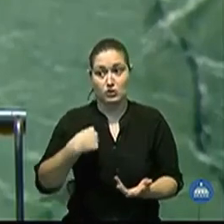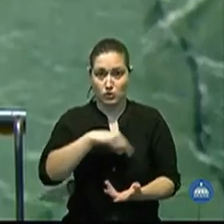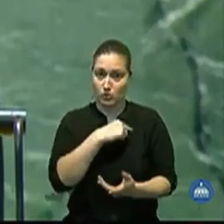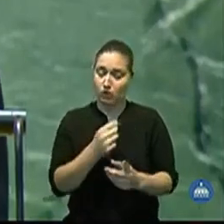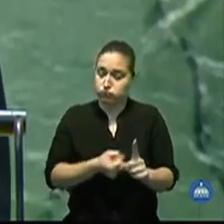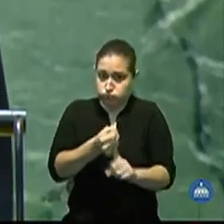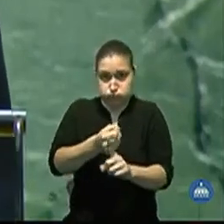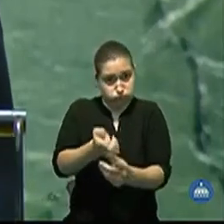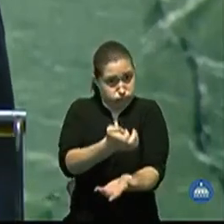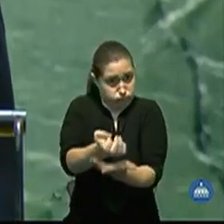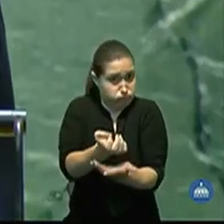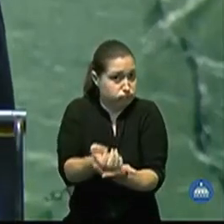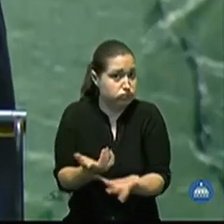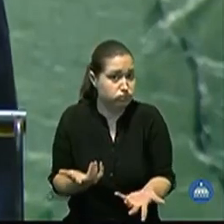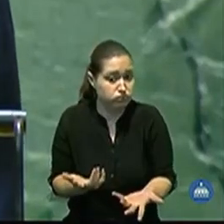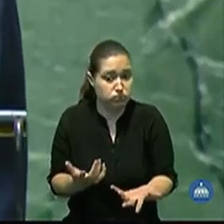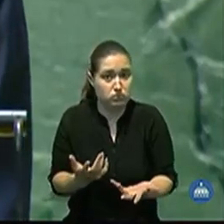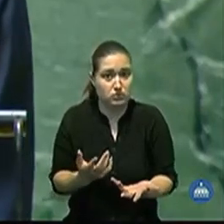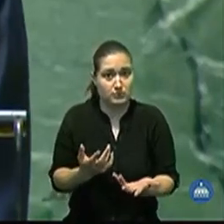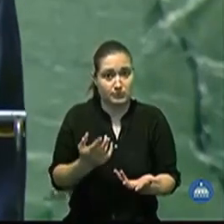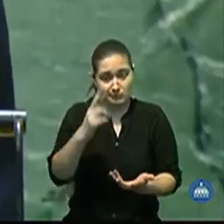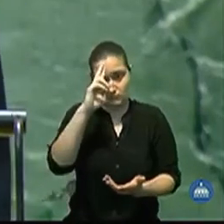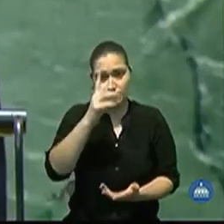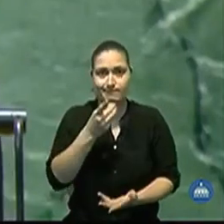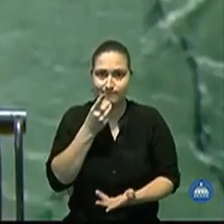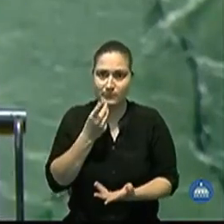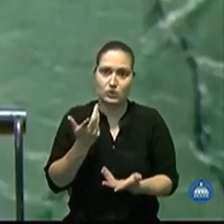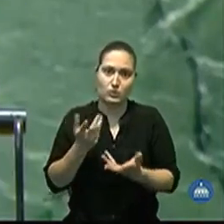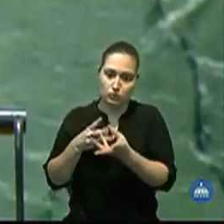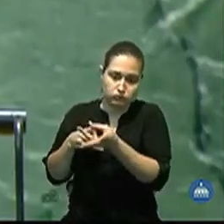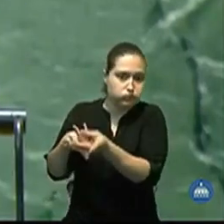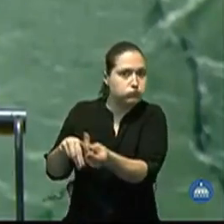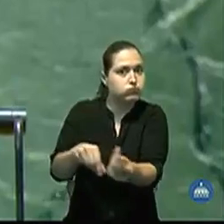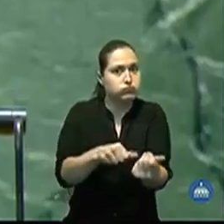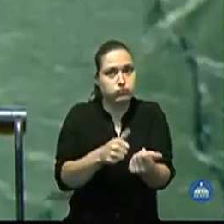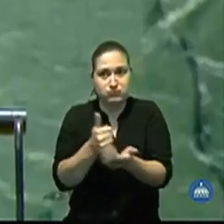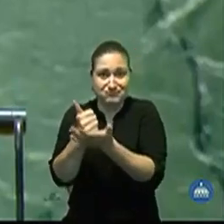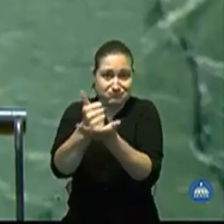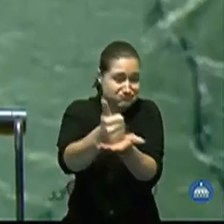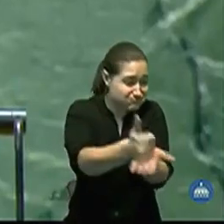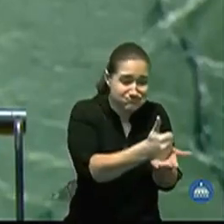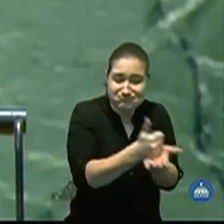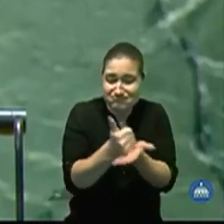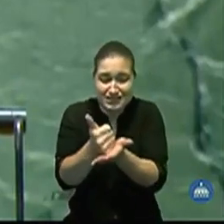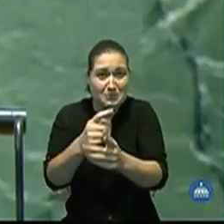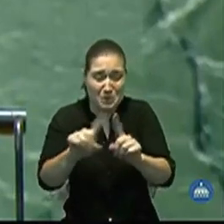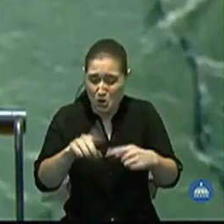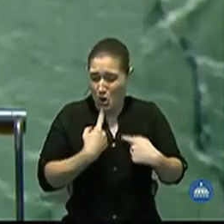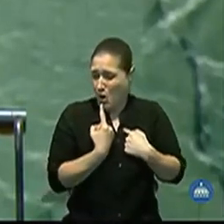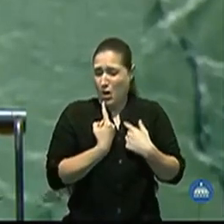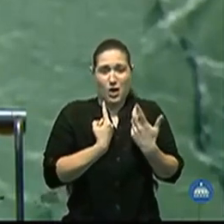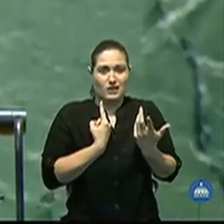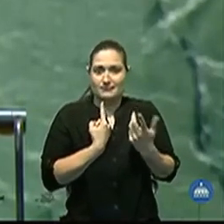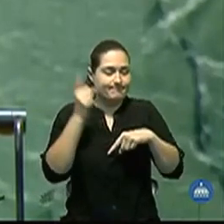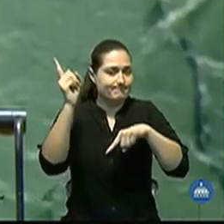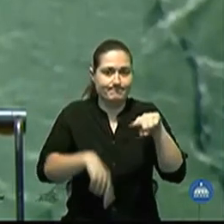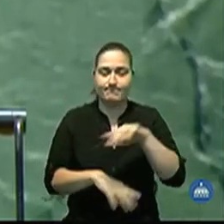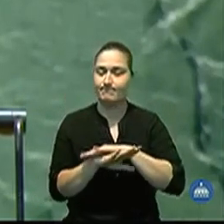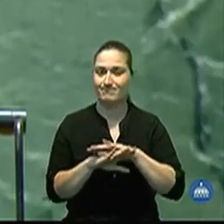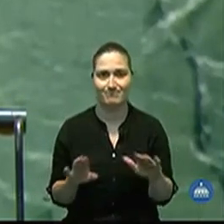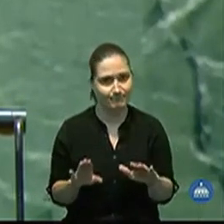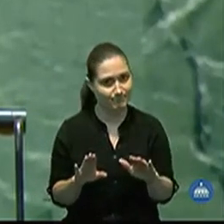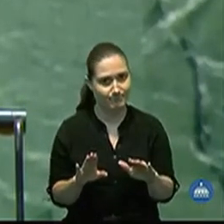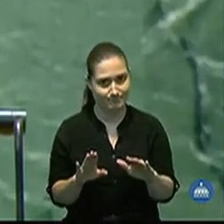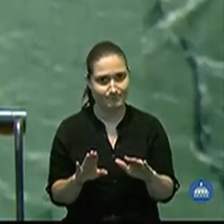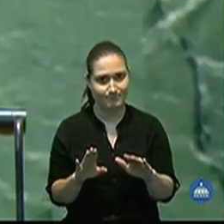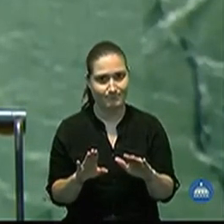sentido humanitario de República Dominicana, pero solos no podemos más. Después de un largo batallar por la aprobación